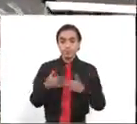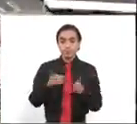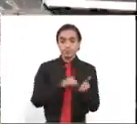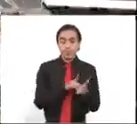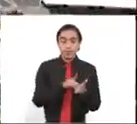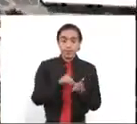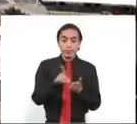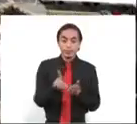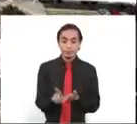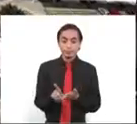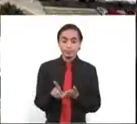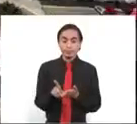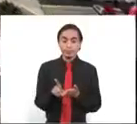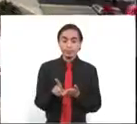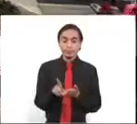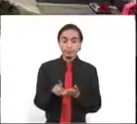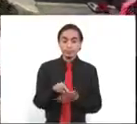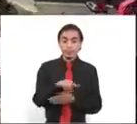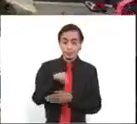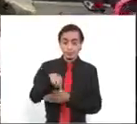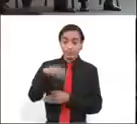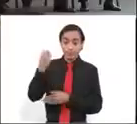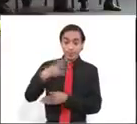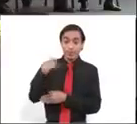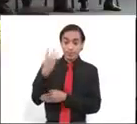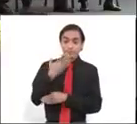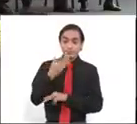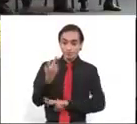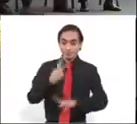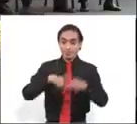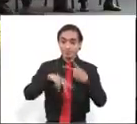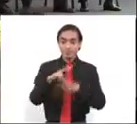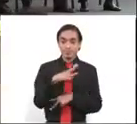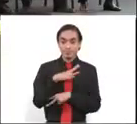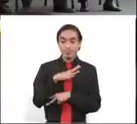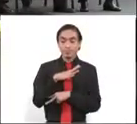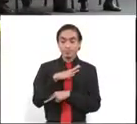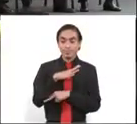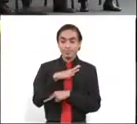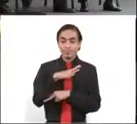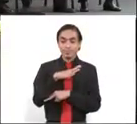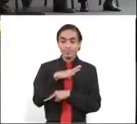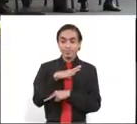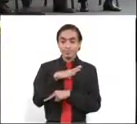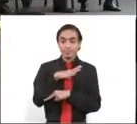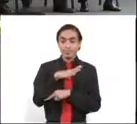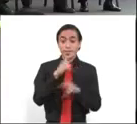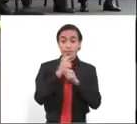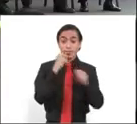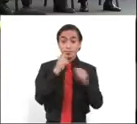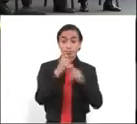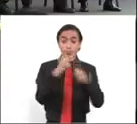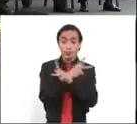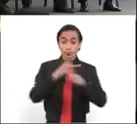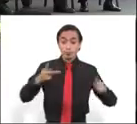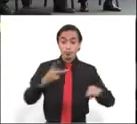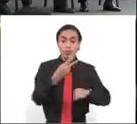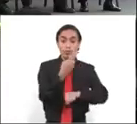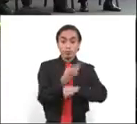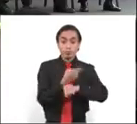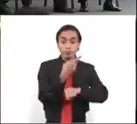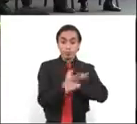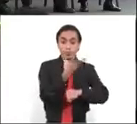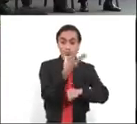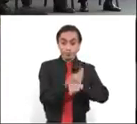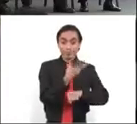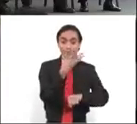más cordial de las bienvenidas al evento. Modernizamos el transporte público con la chatarrización de microbuses. Es por eso que en esta tarde